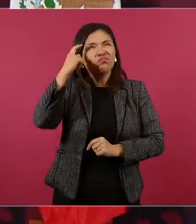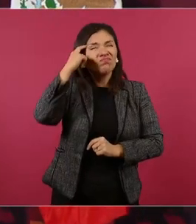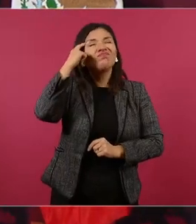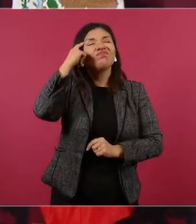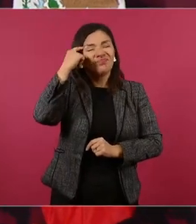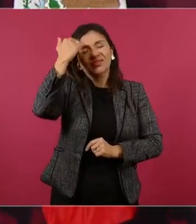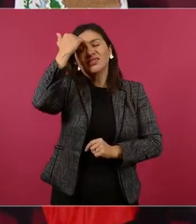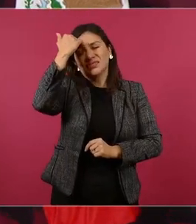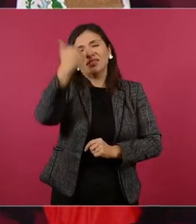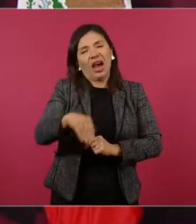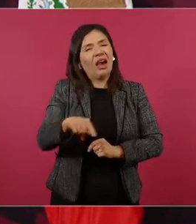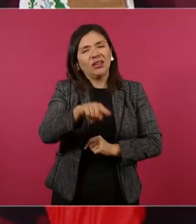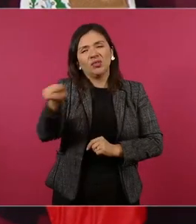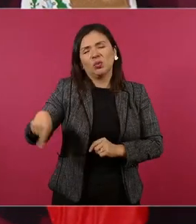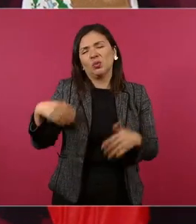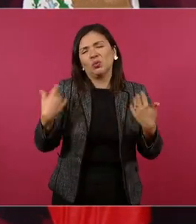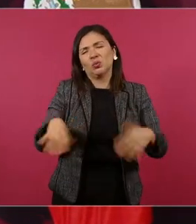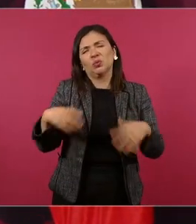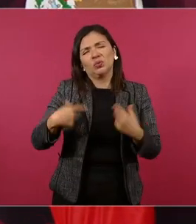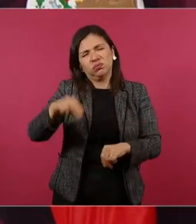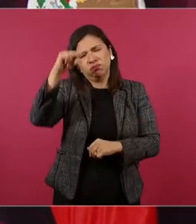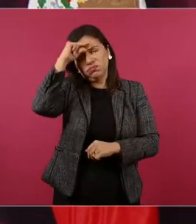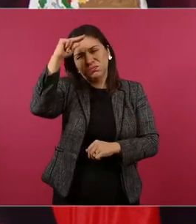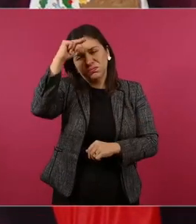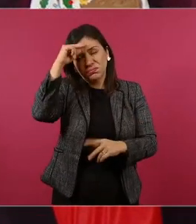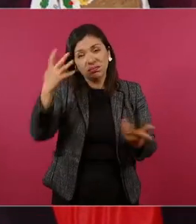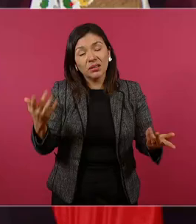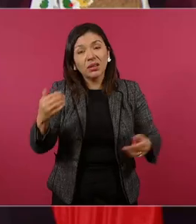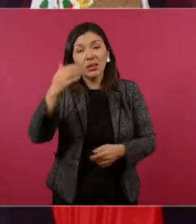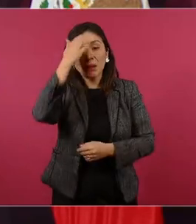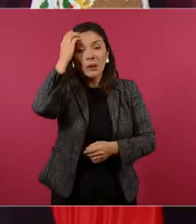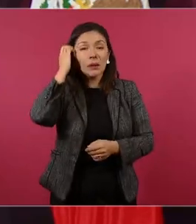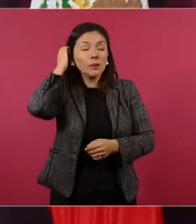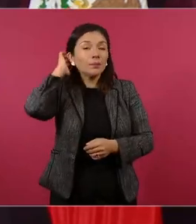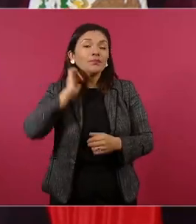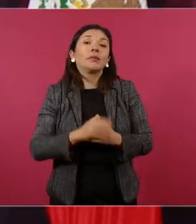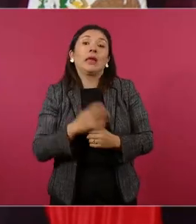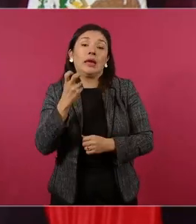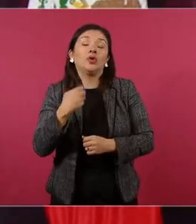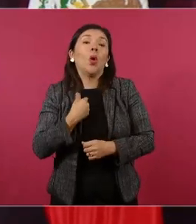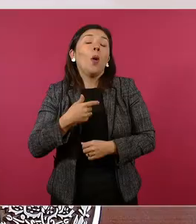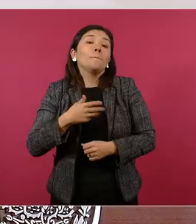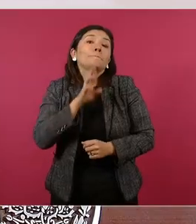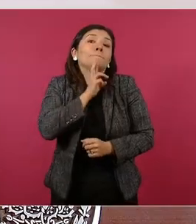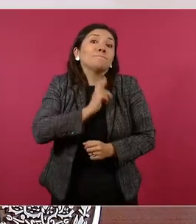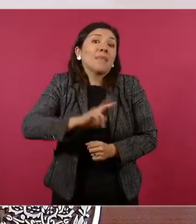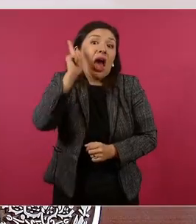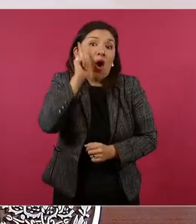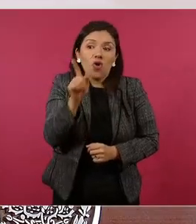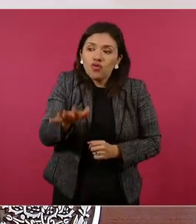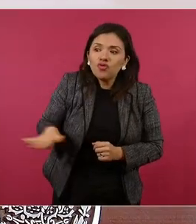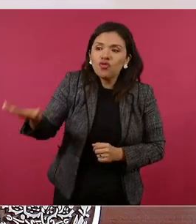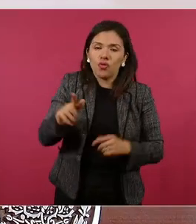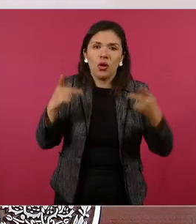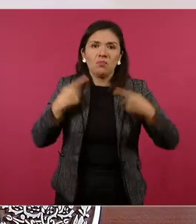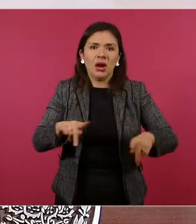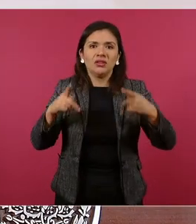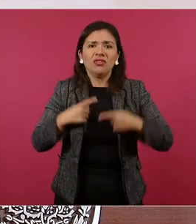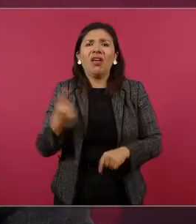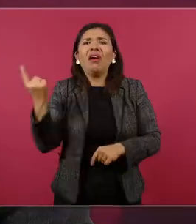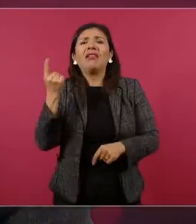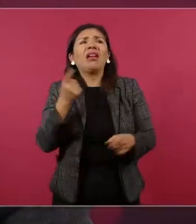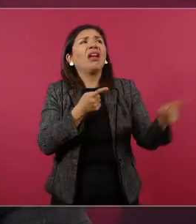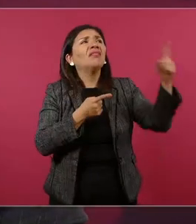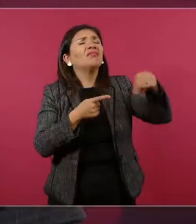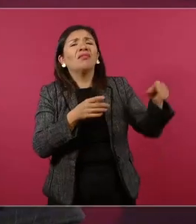pueblo es sabio entonces prefiero que sea el pueblo a que sean las cúpulas